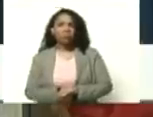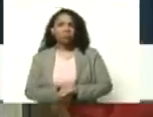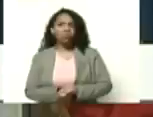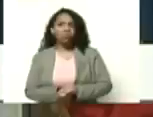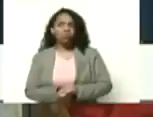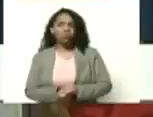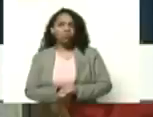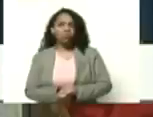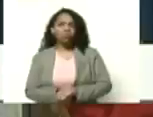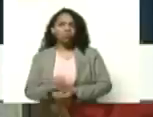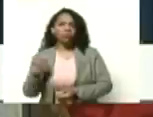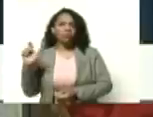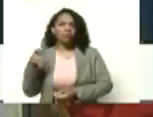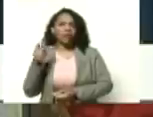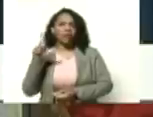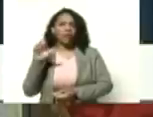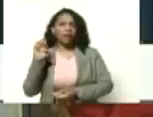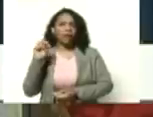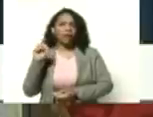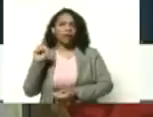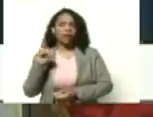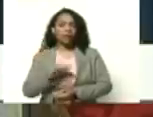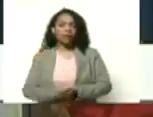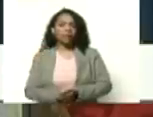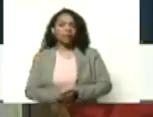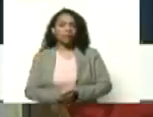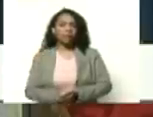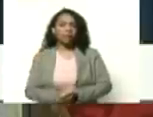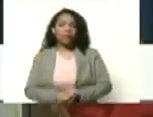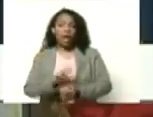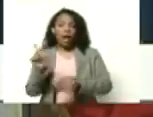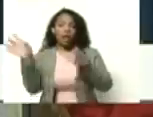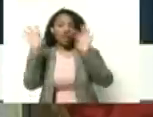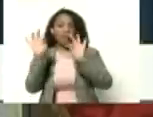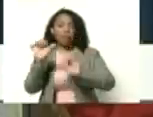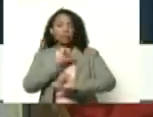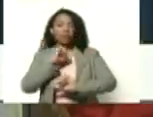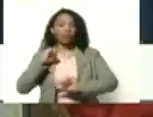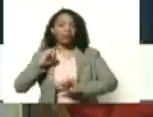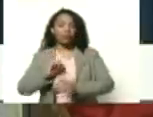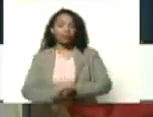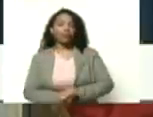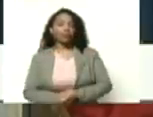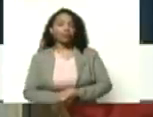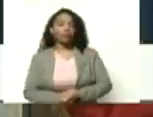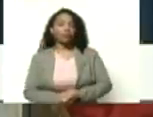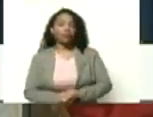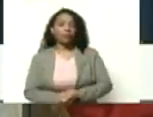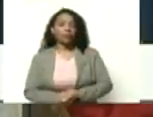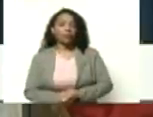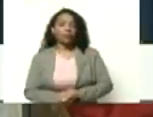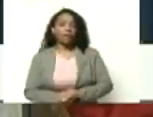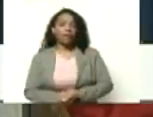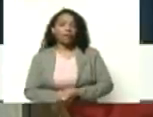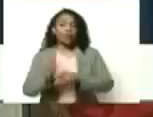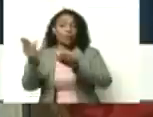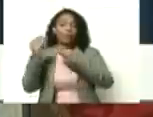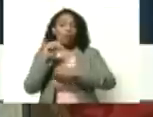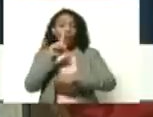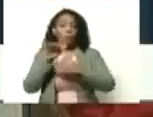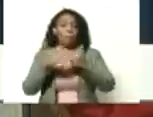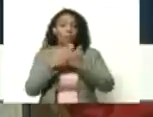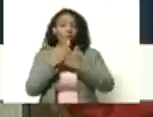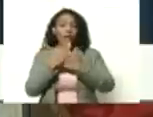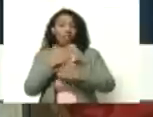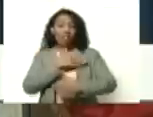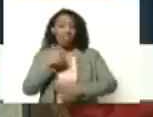en castellano de manera personal incluso se me ofreció una madrugada si